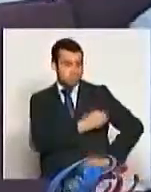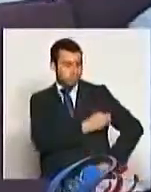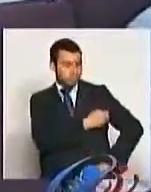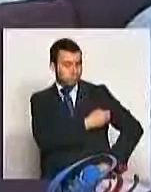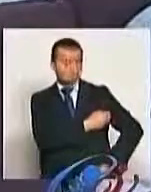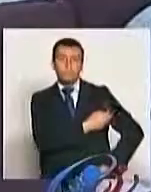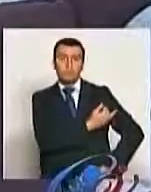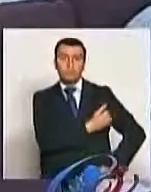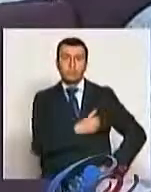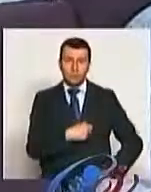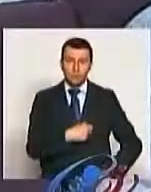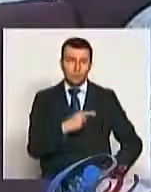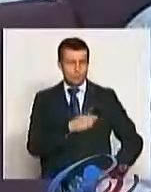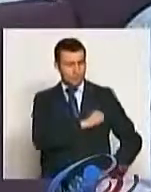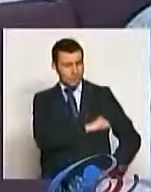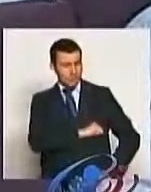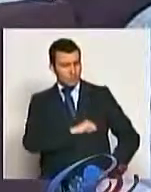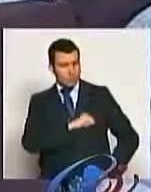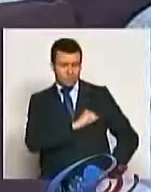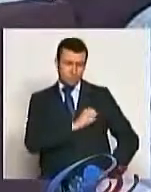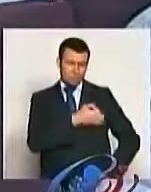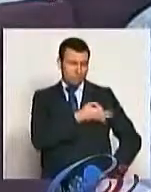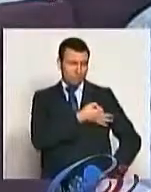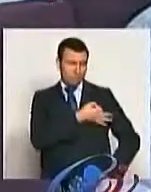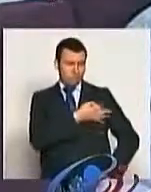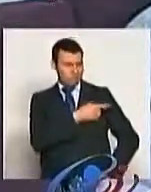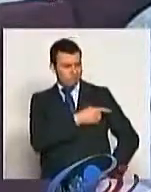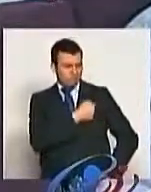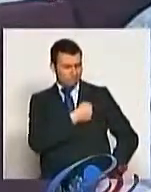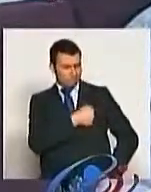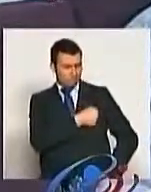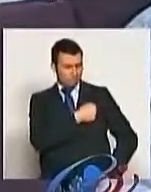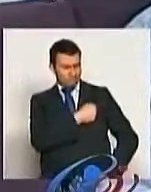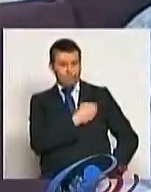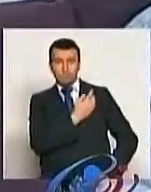En ecografía, una masa mal definida, hipoecoica, con